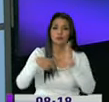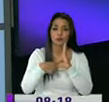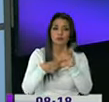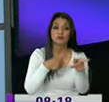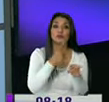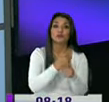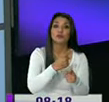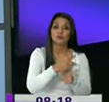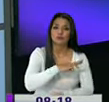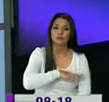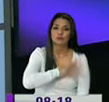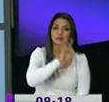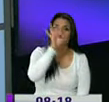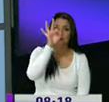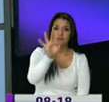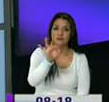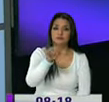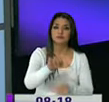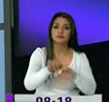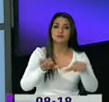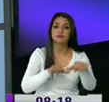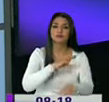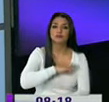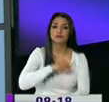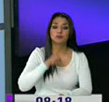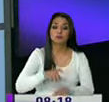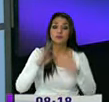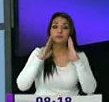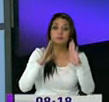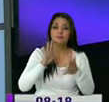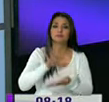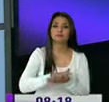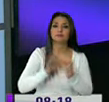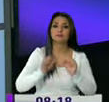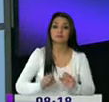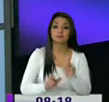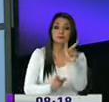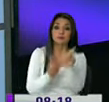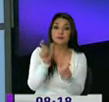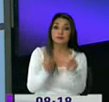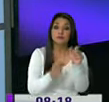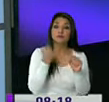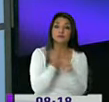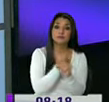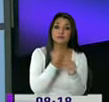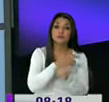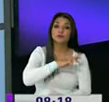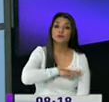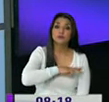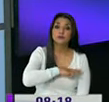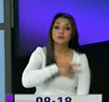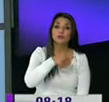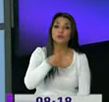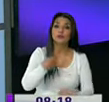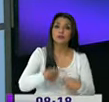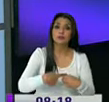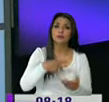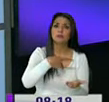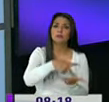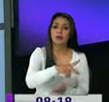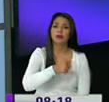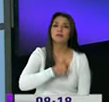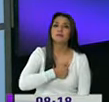municipio y sus delegados, que son los zonales, para darles tranquilidad. Y la gente que trabaja en el municipio es gente pagada